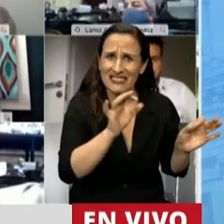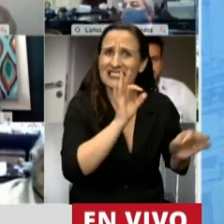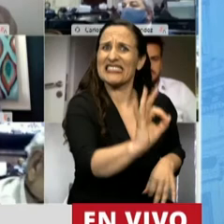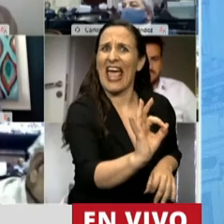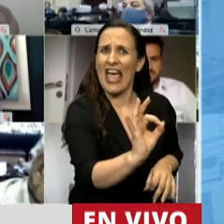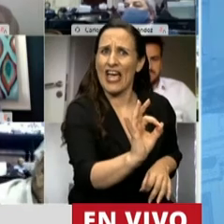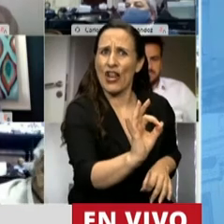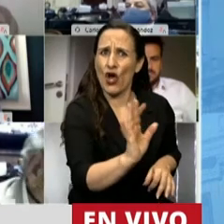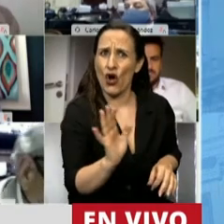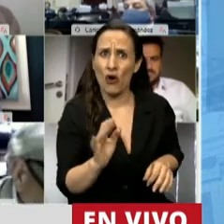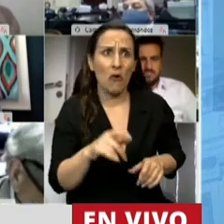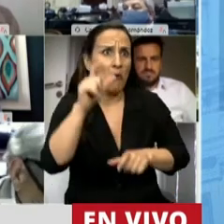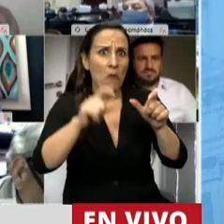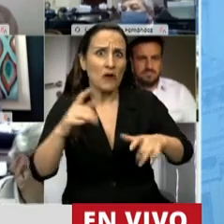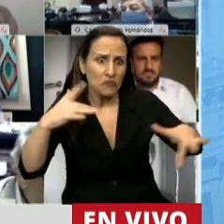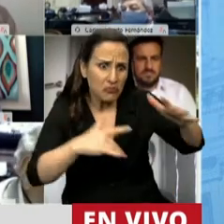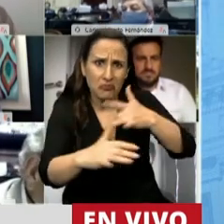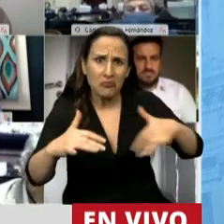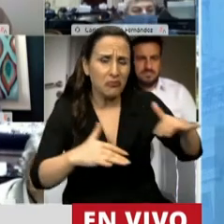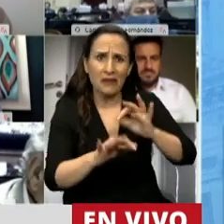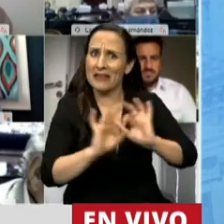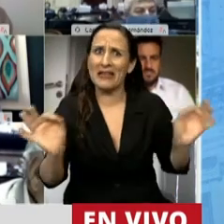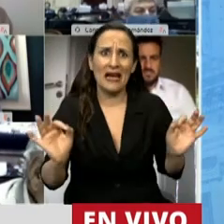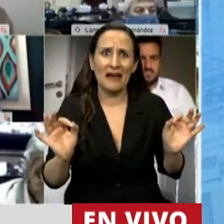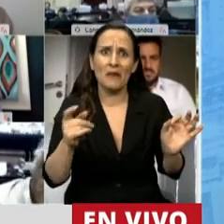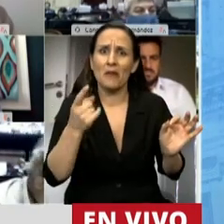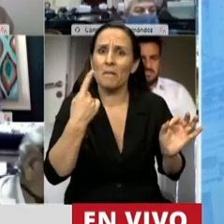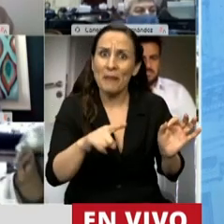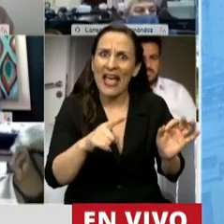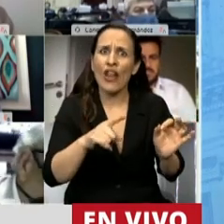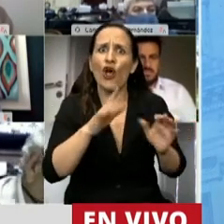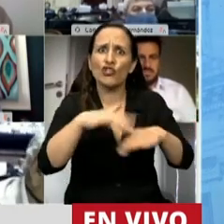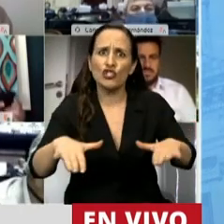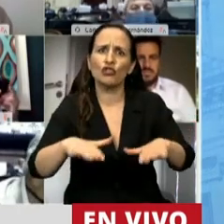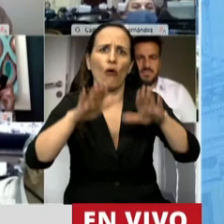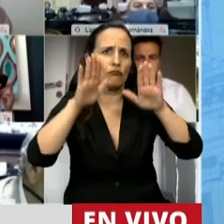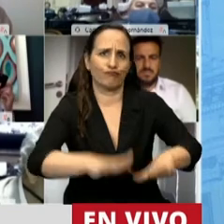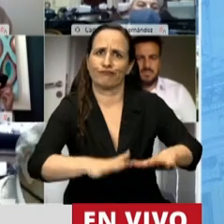hubo circulación comunitaria en mi provincia, pero los chicos seguían encerrados y sin ir a la escuela.